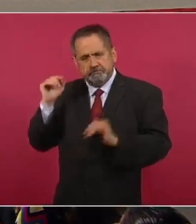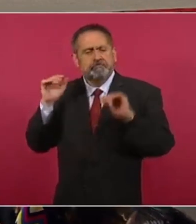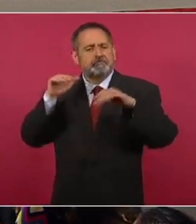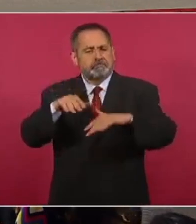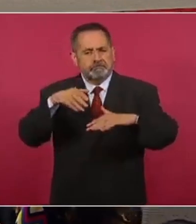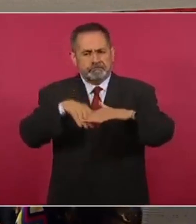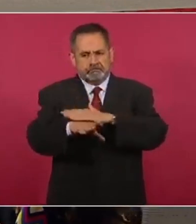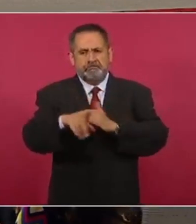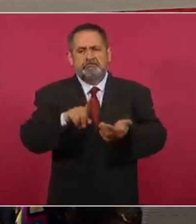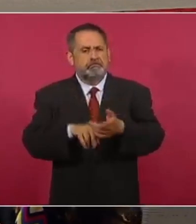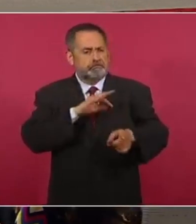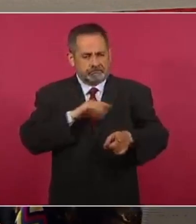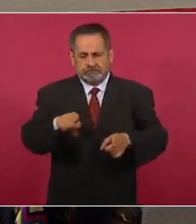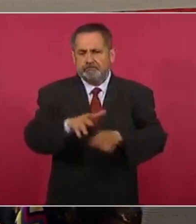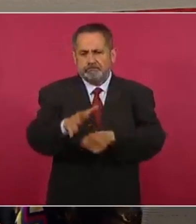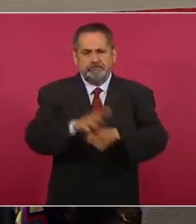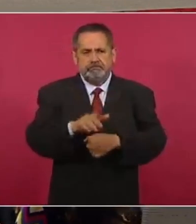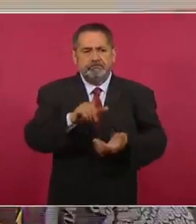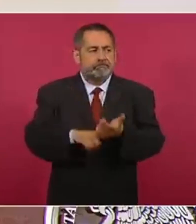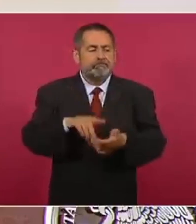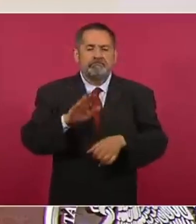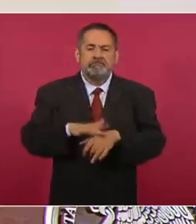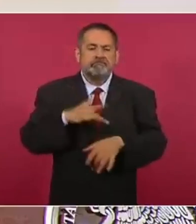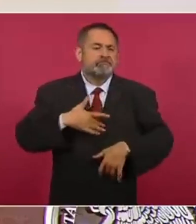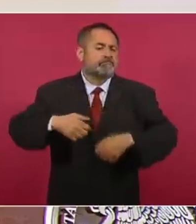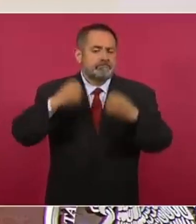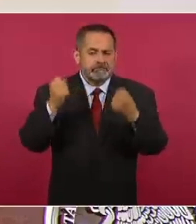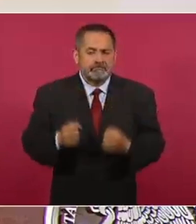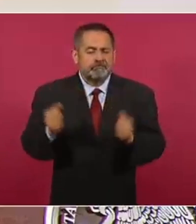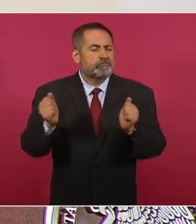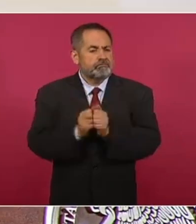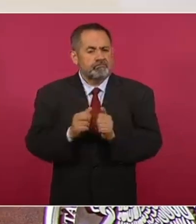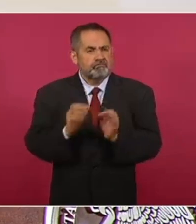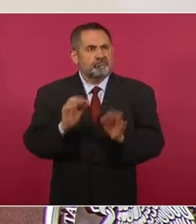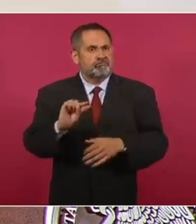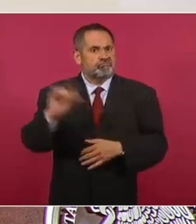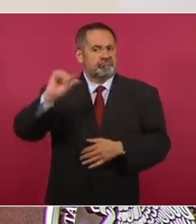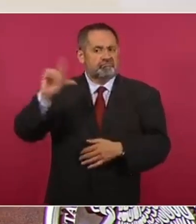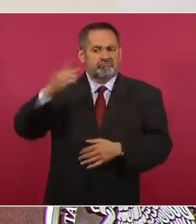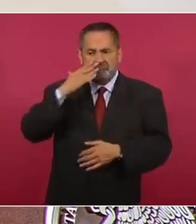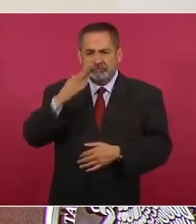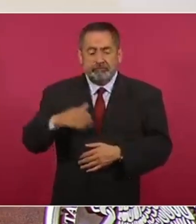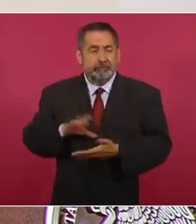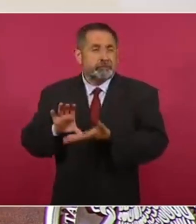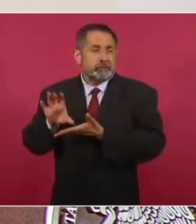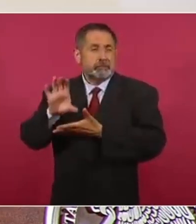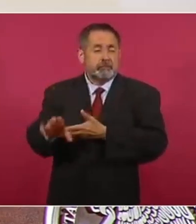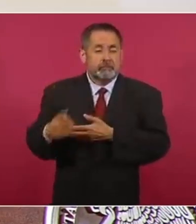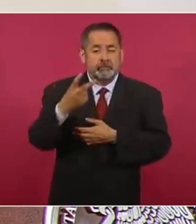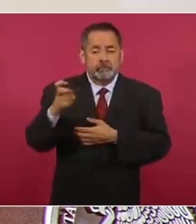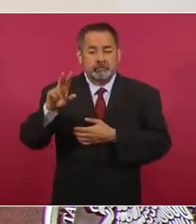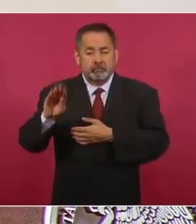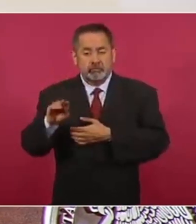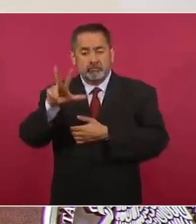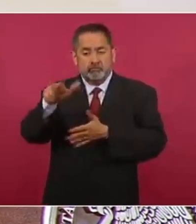a un espacio seguro ya un espacio de alta de alta especialidad es un monto de inversión de 298